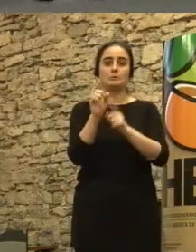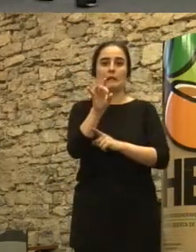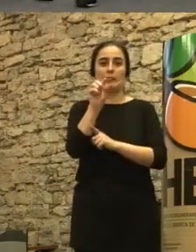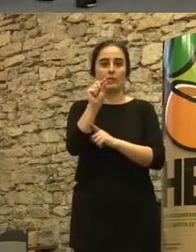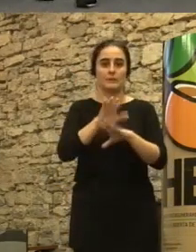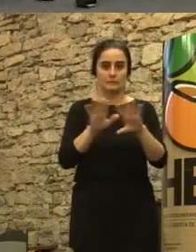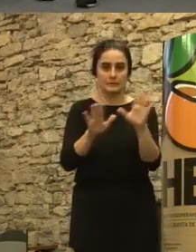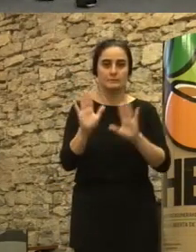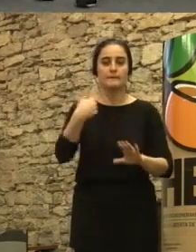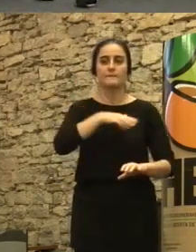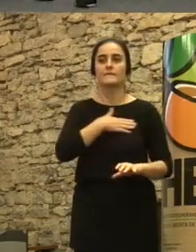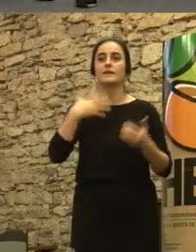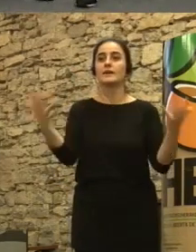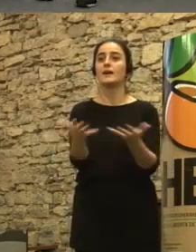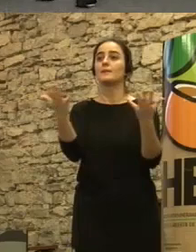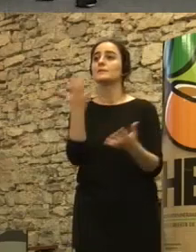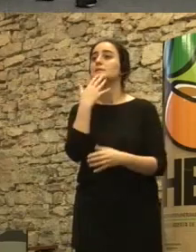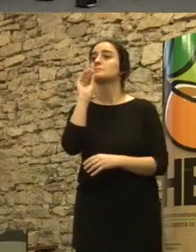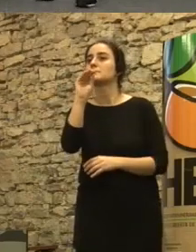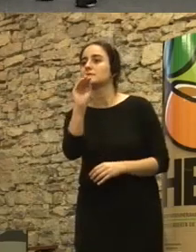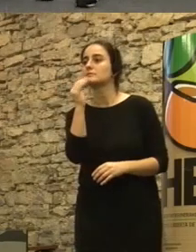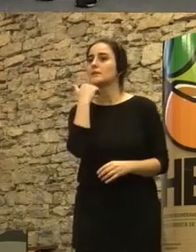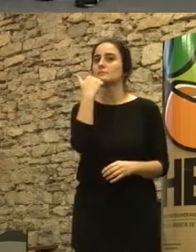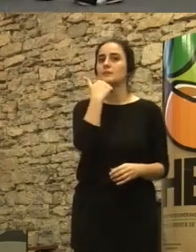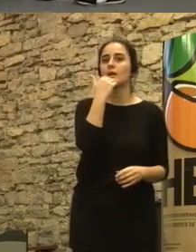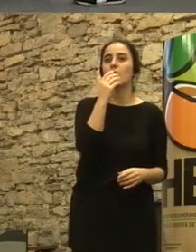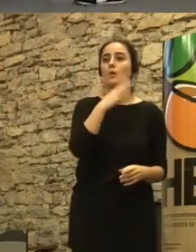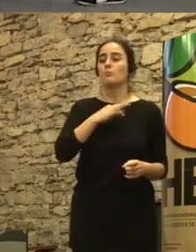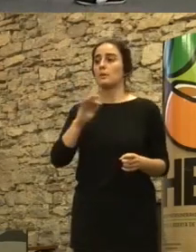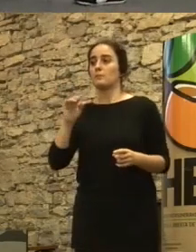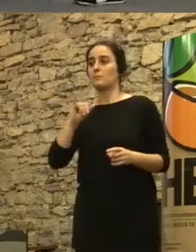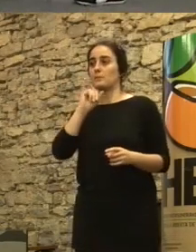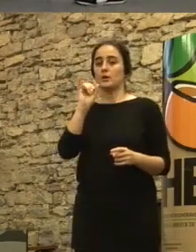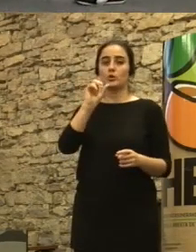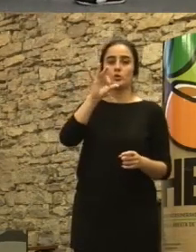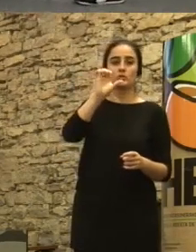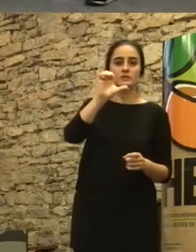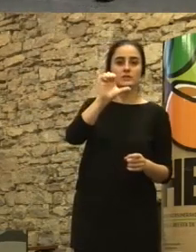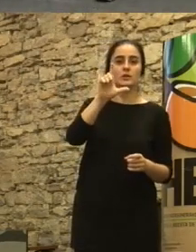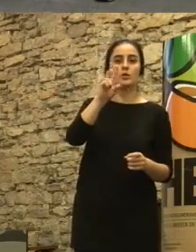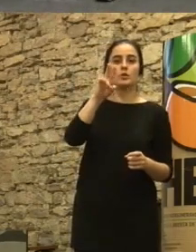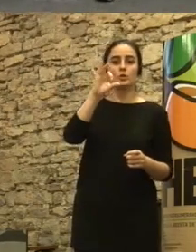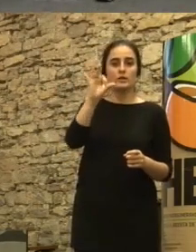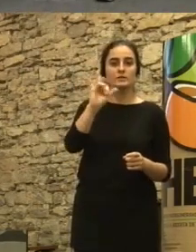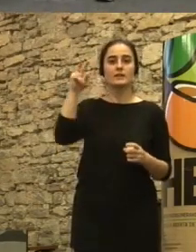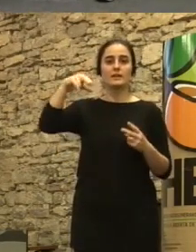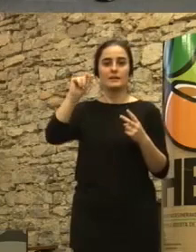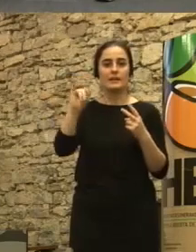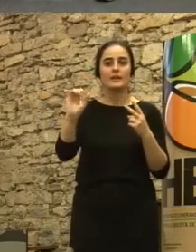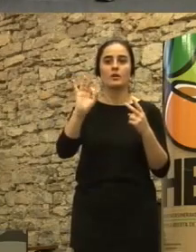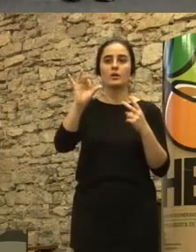pero yo quería animaros, si tenéis alguna pregunta tanto para José Luis Iñaki como para Estefan, que os